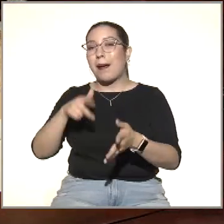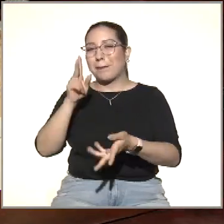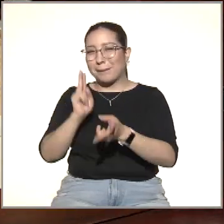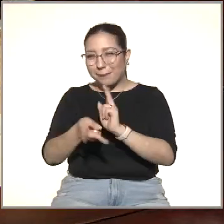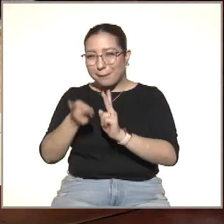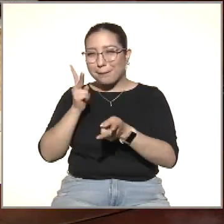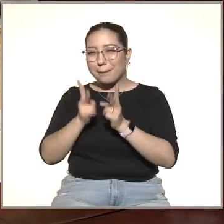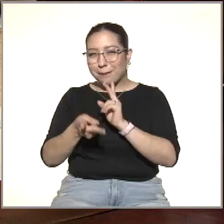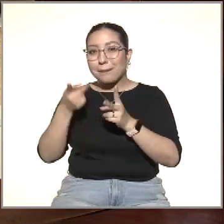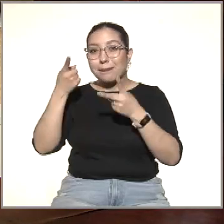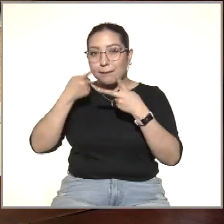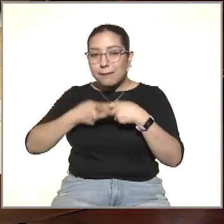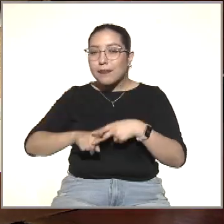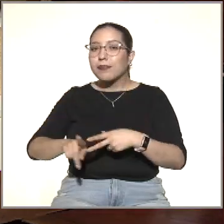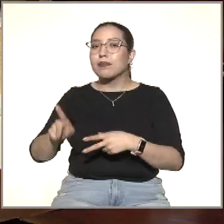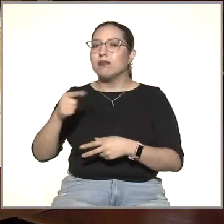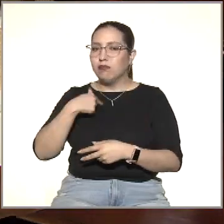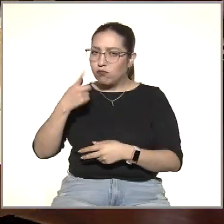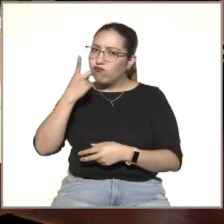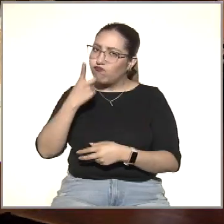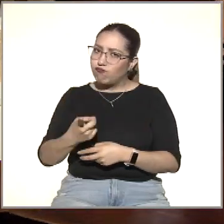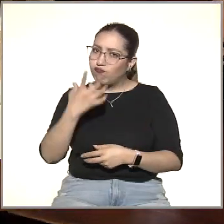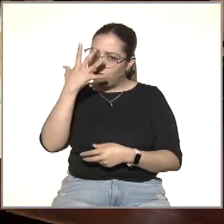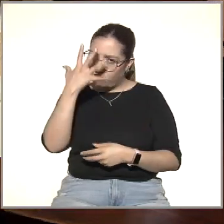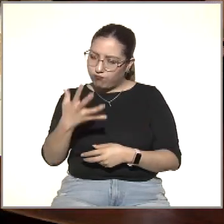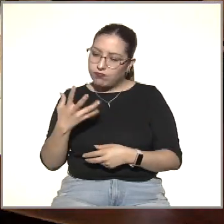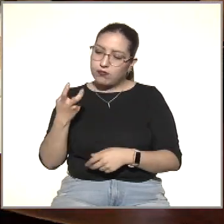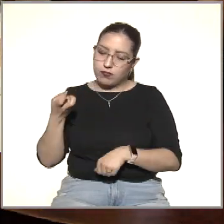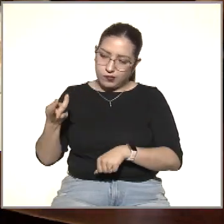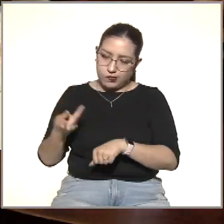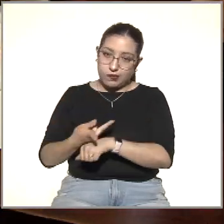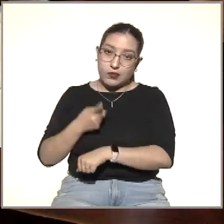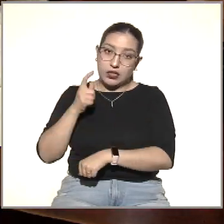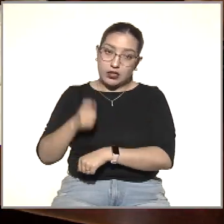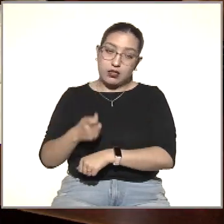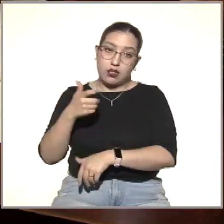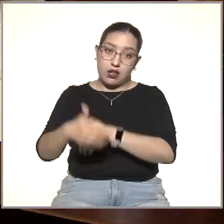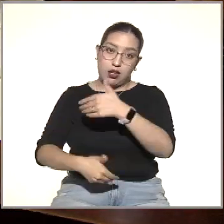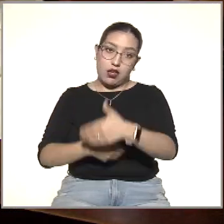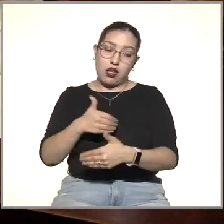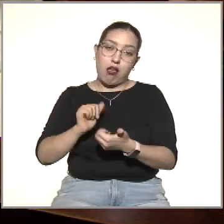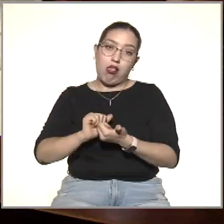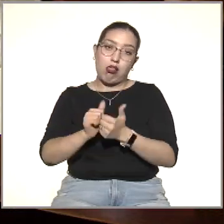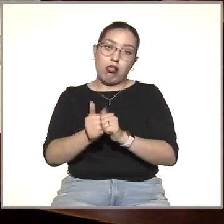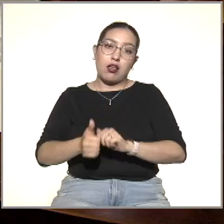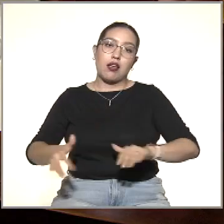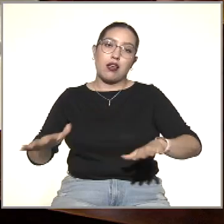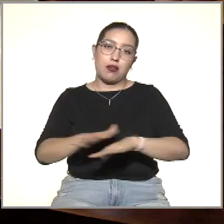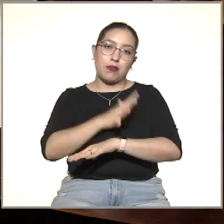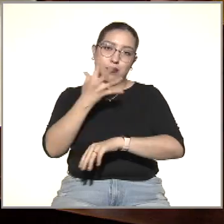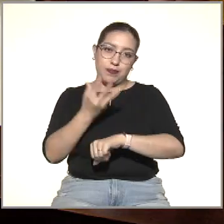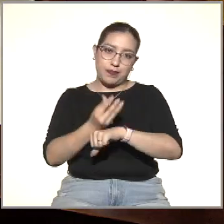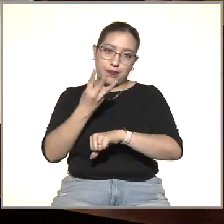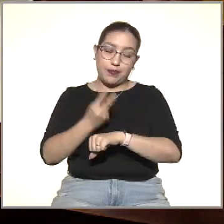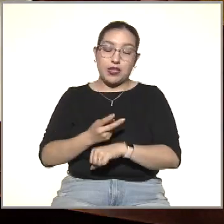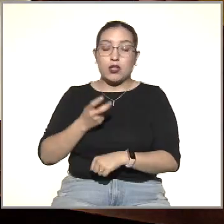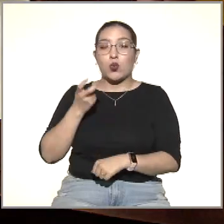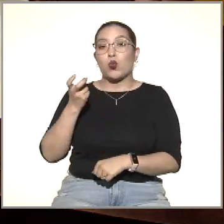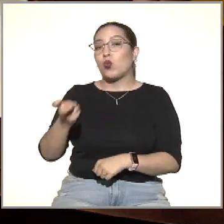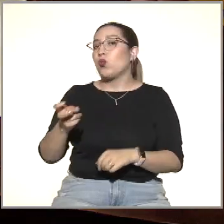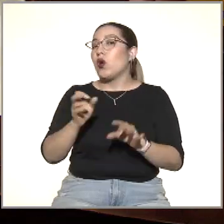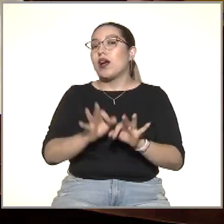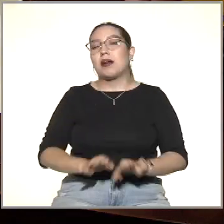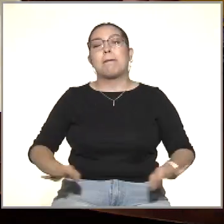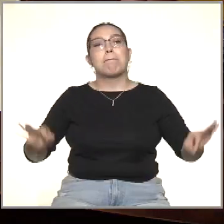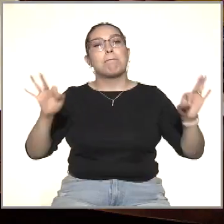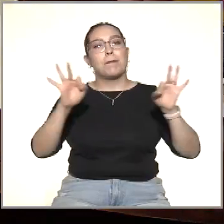de nombrarlo y decir, me pasó esto. Y es el principio del cambio. Es el principio de la reparación. Exacto, claro. Sí. Es que eso es bien importante, sí.